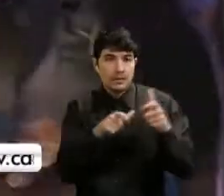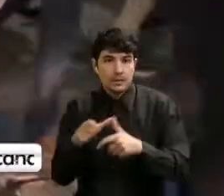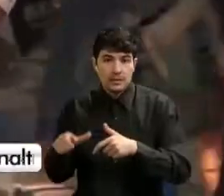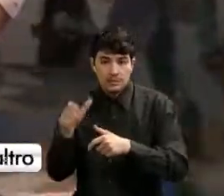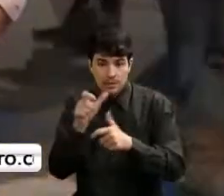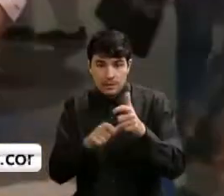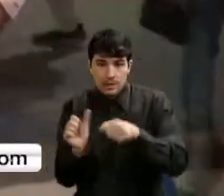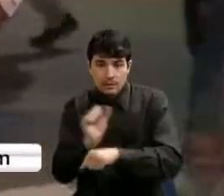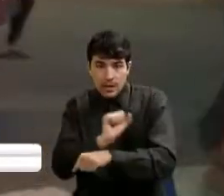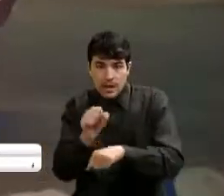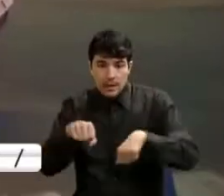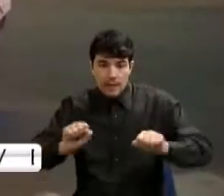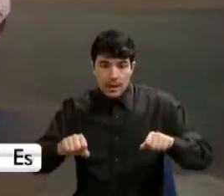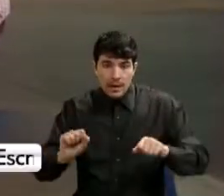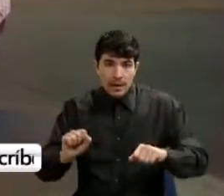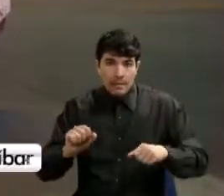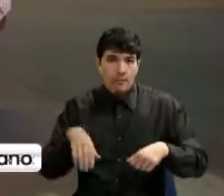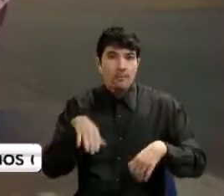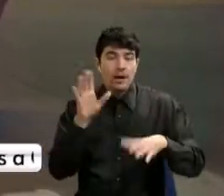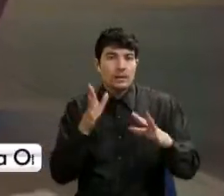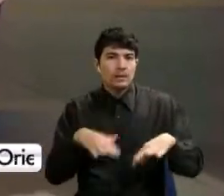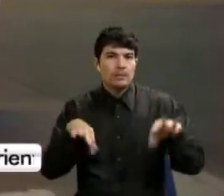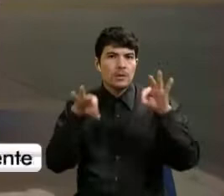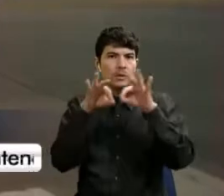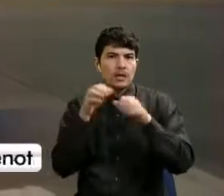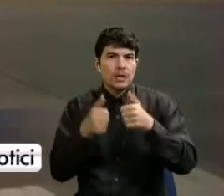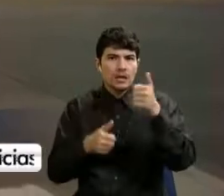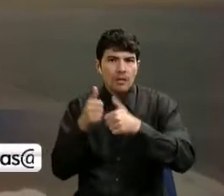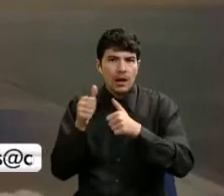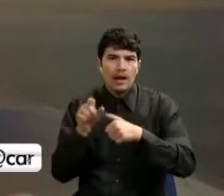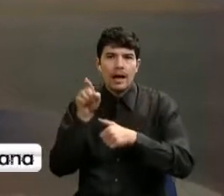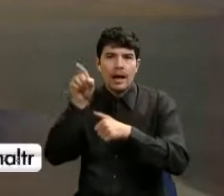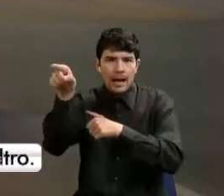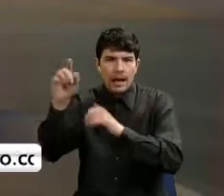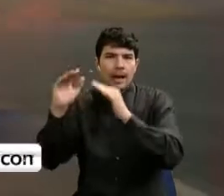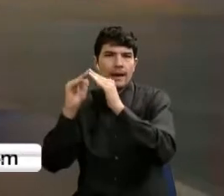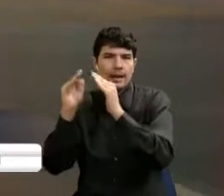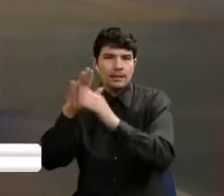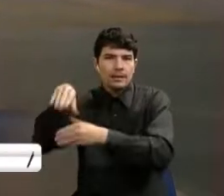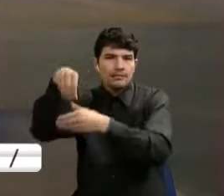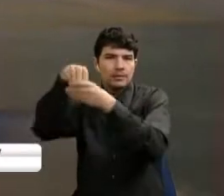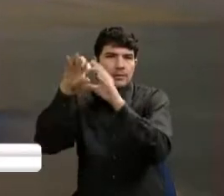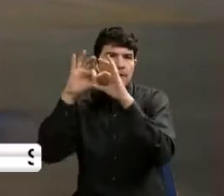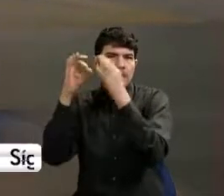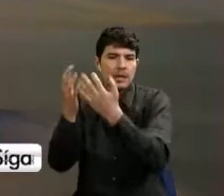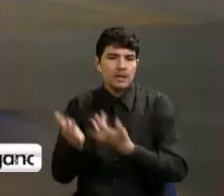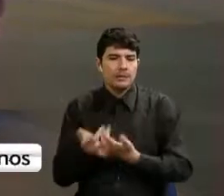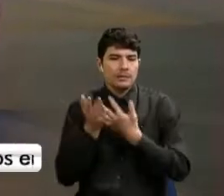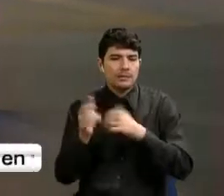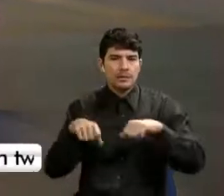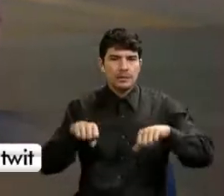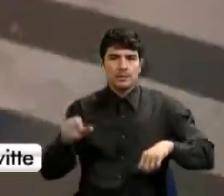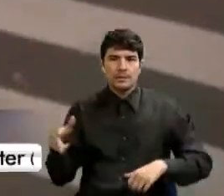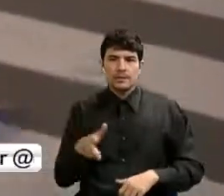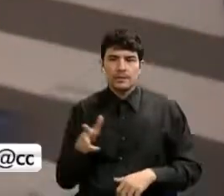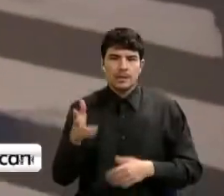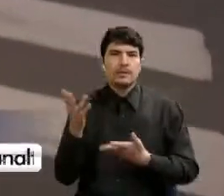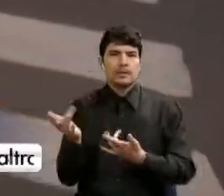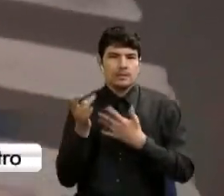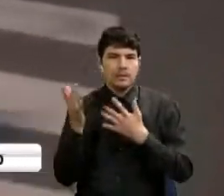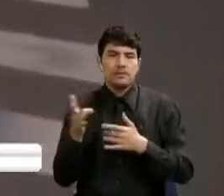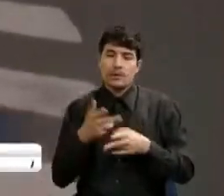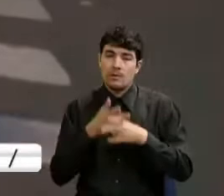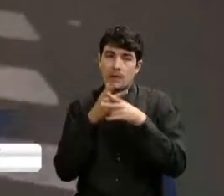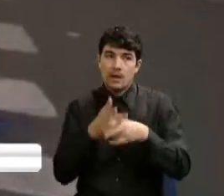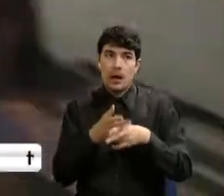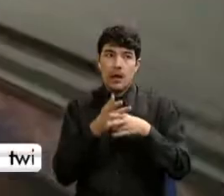manejan vehículo que la prioridad es una familia que les espera en casa y tener cuidado siempre sobre las vías. Todos los